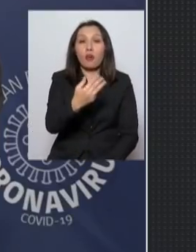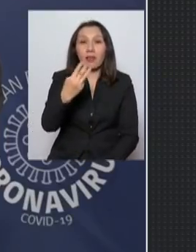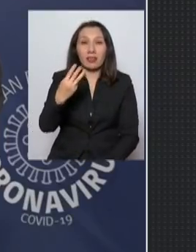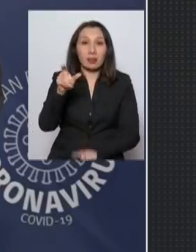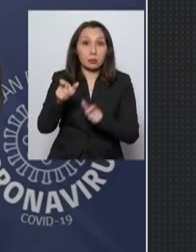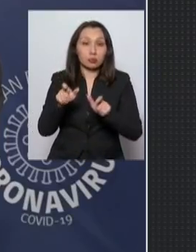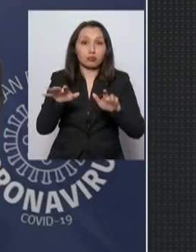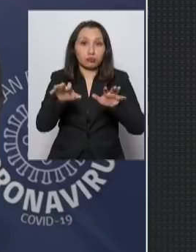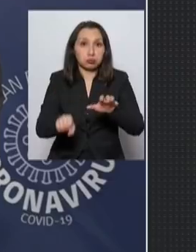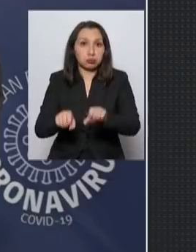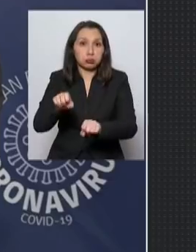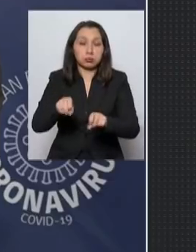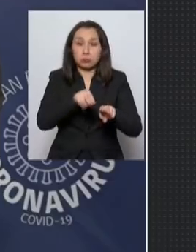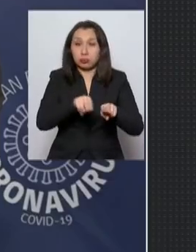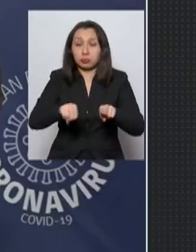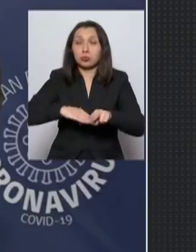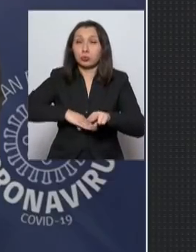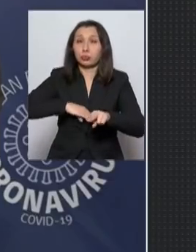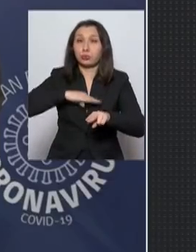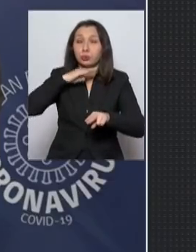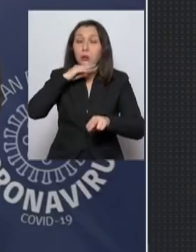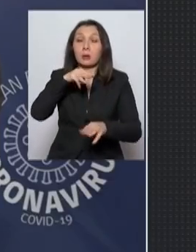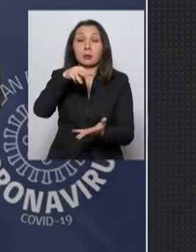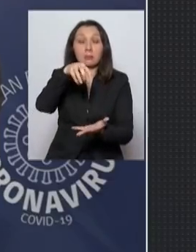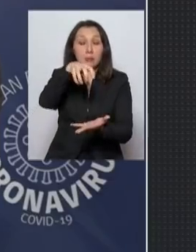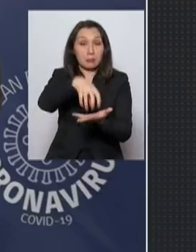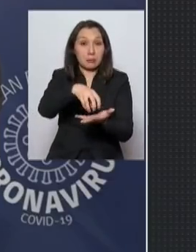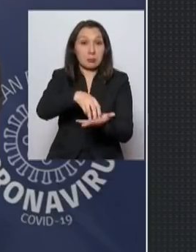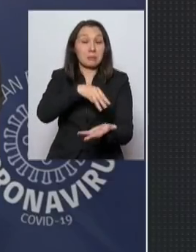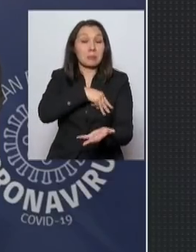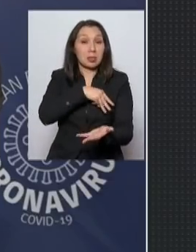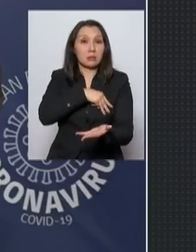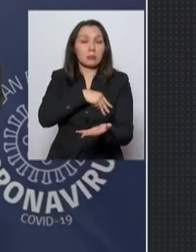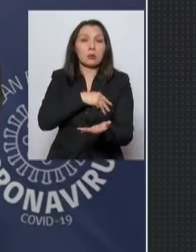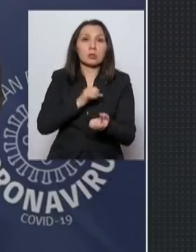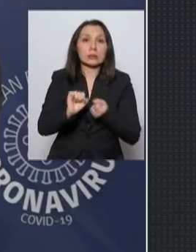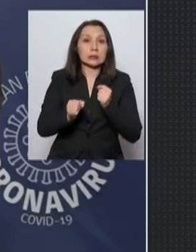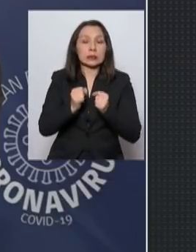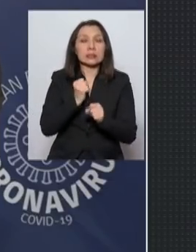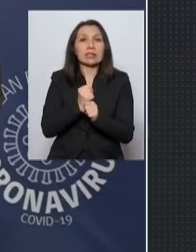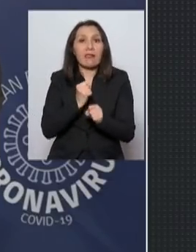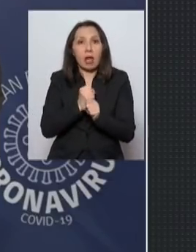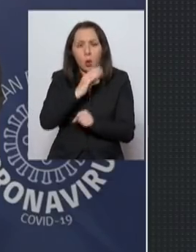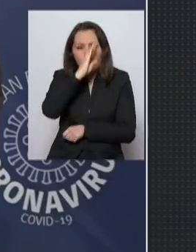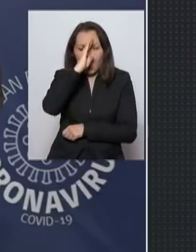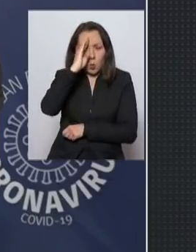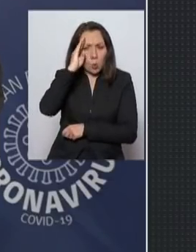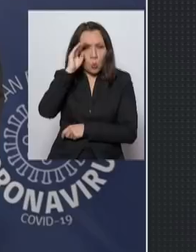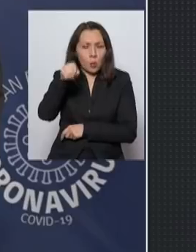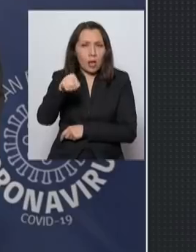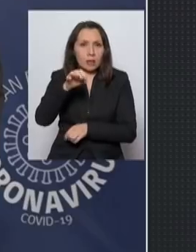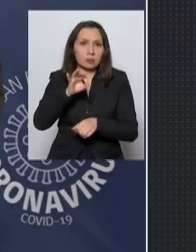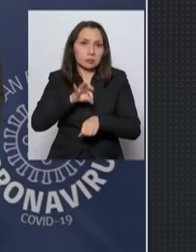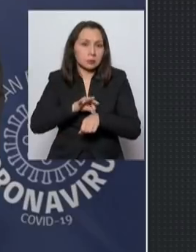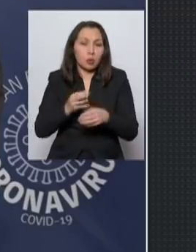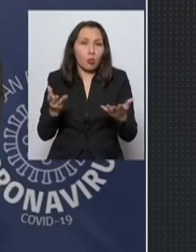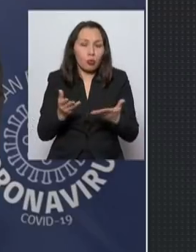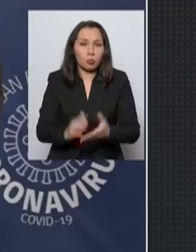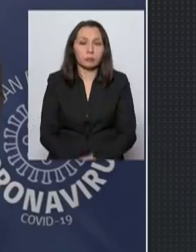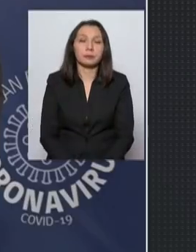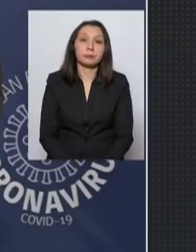de ocupación en la región metropolitana, ¿cuál es la situación del personal médico y el estrés del personal médico? Respecto a la